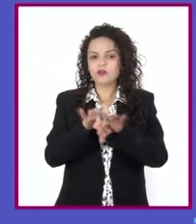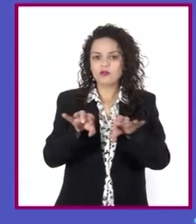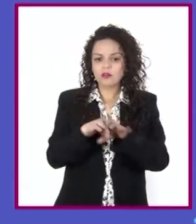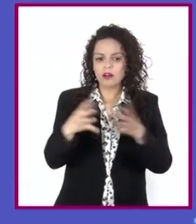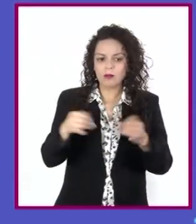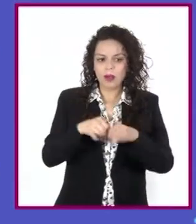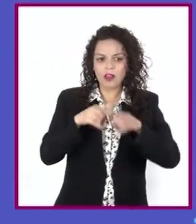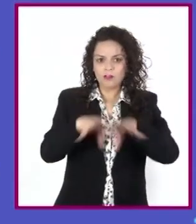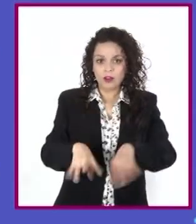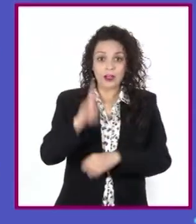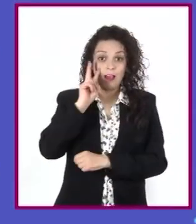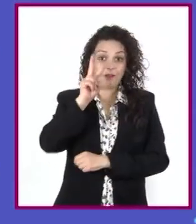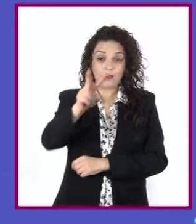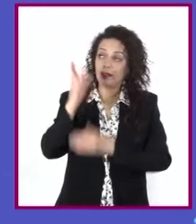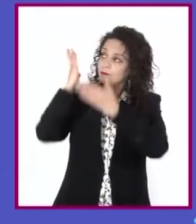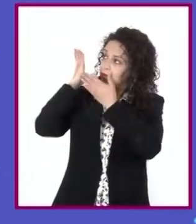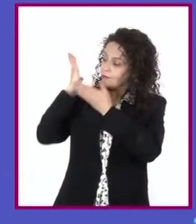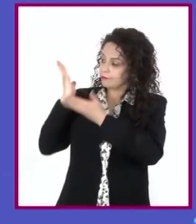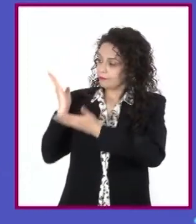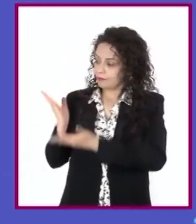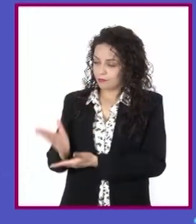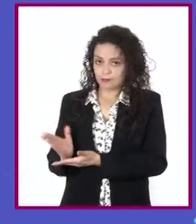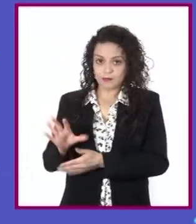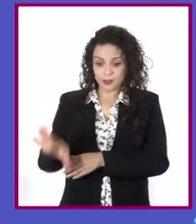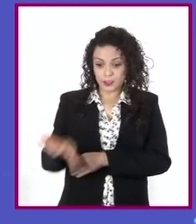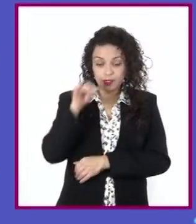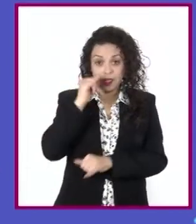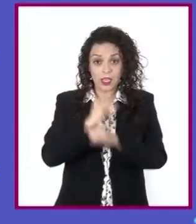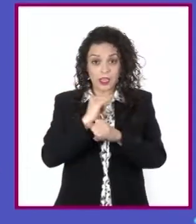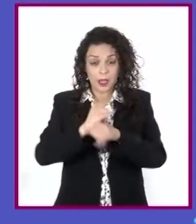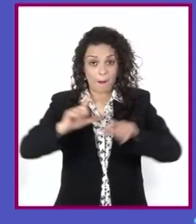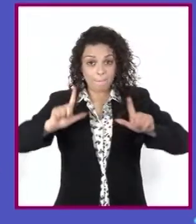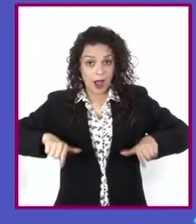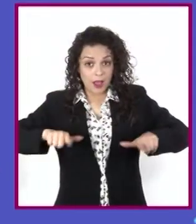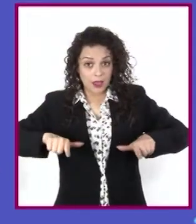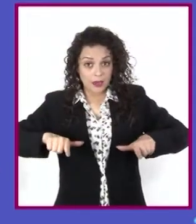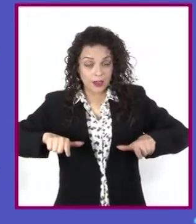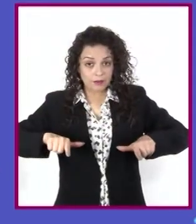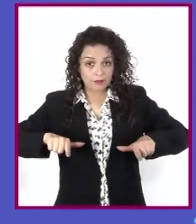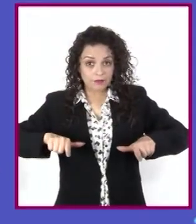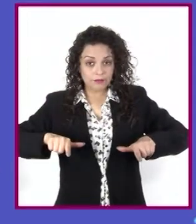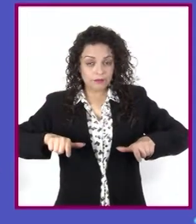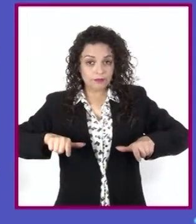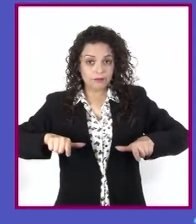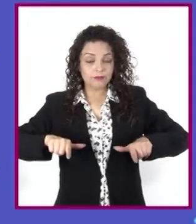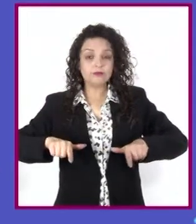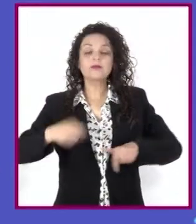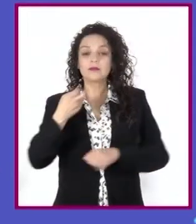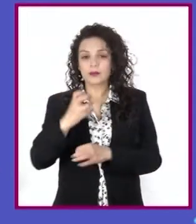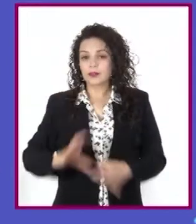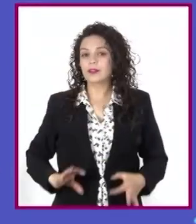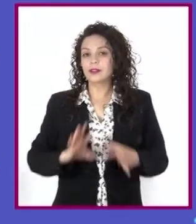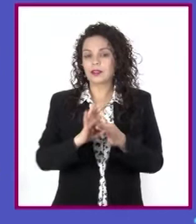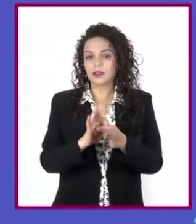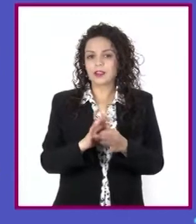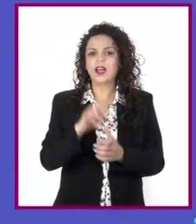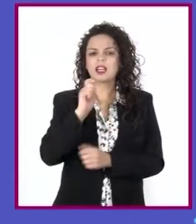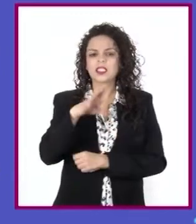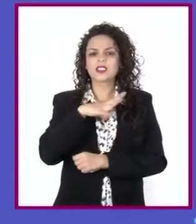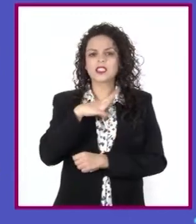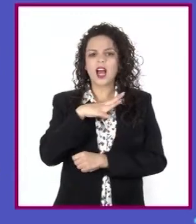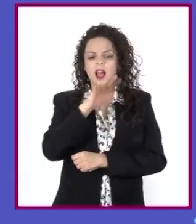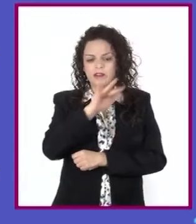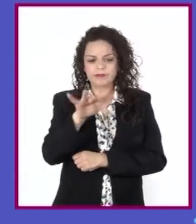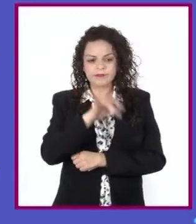elaboradas cuando obtenemos la información de una página de Internet. Por lo regular, la referencia contiene